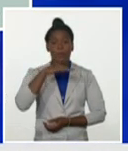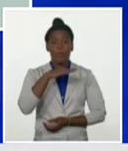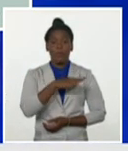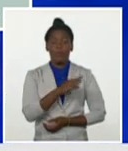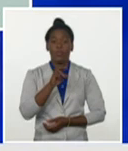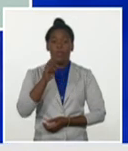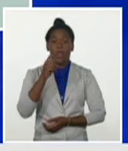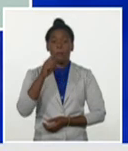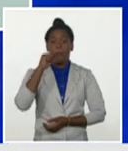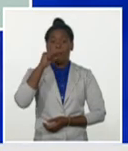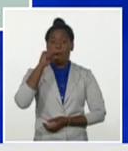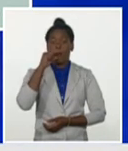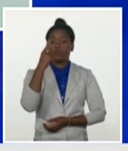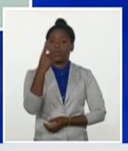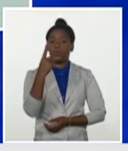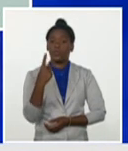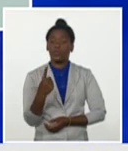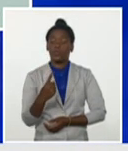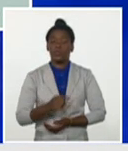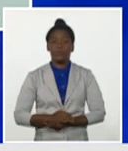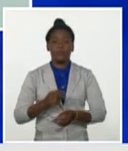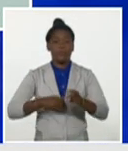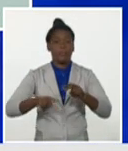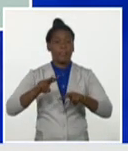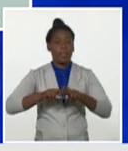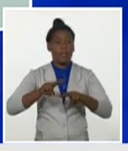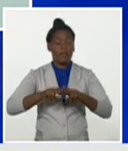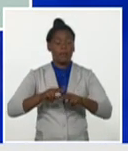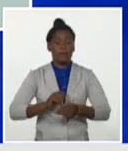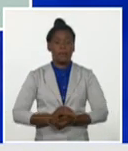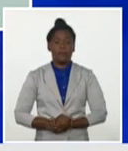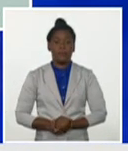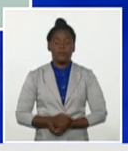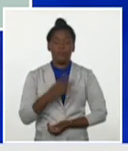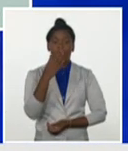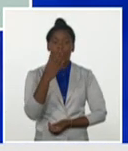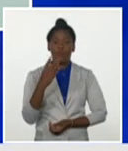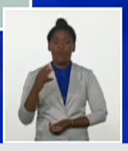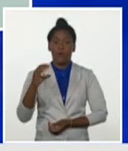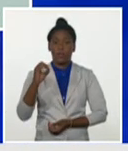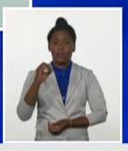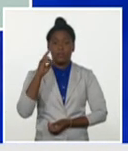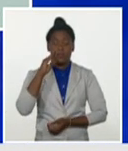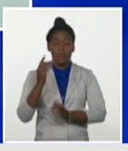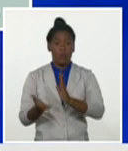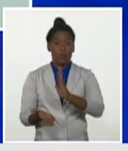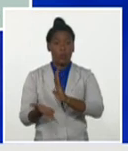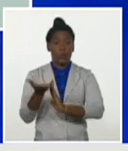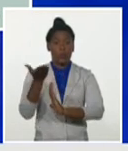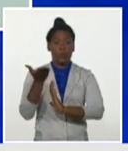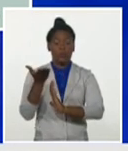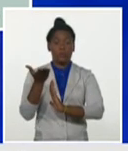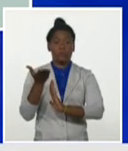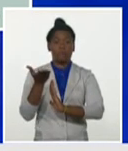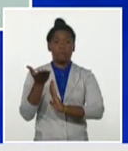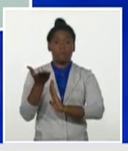uno. La Habana incrementa 40 casos más en comparación con el día de ayer.